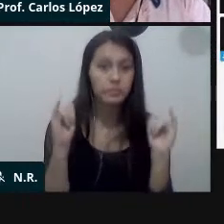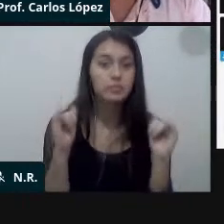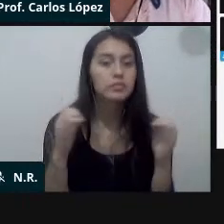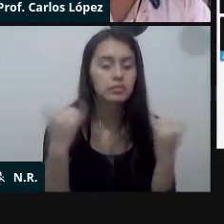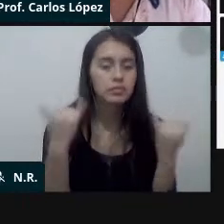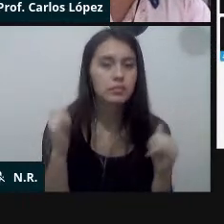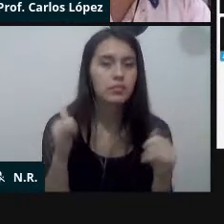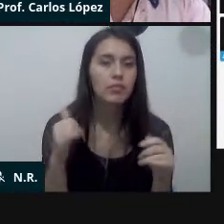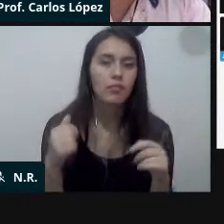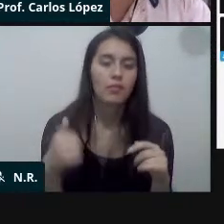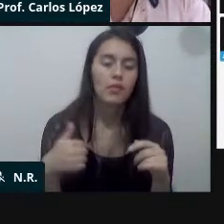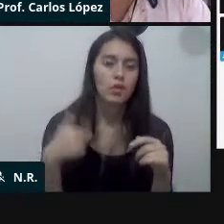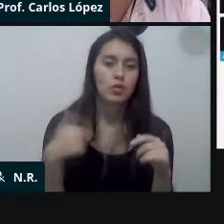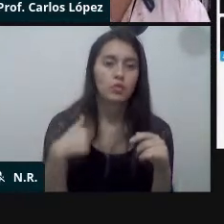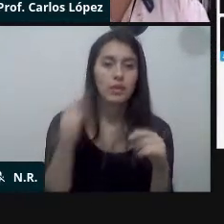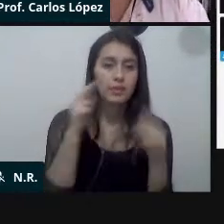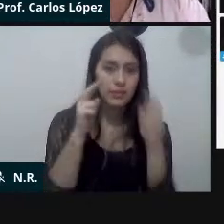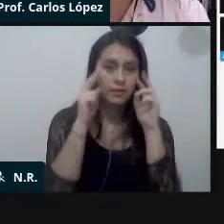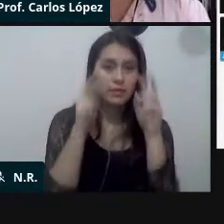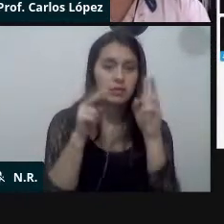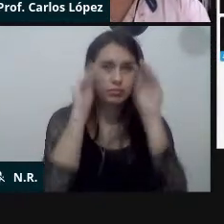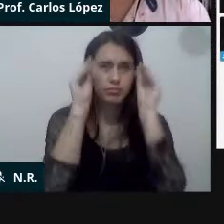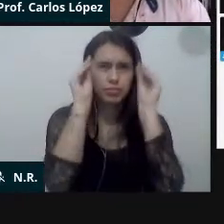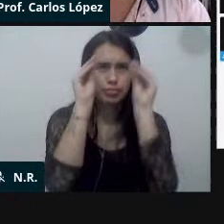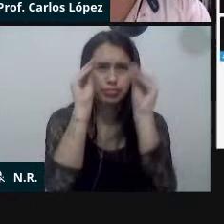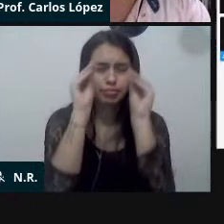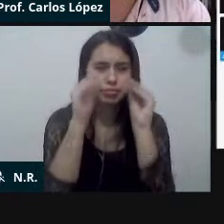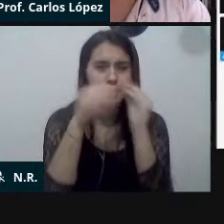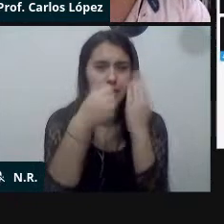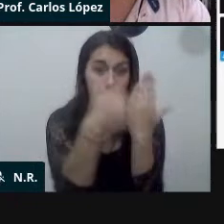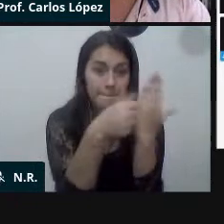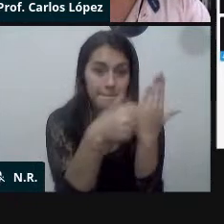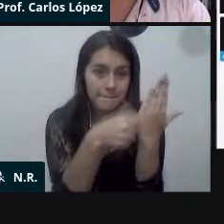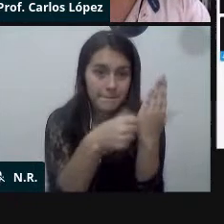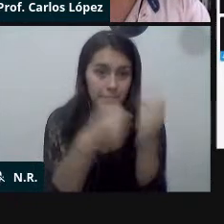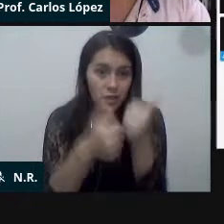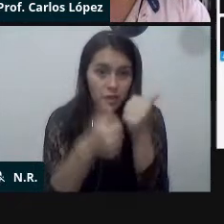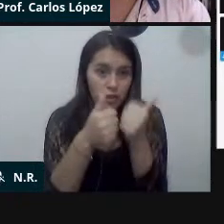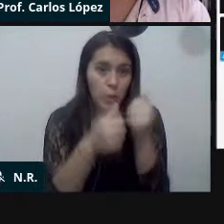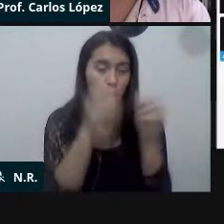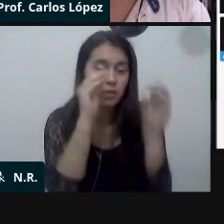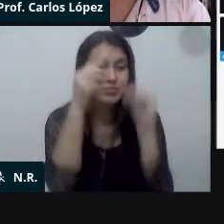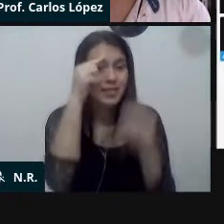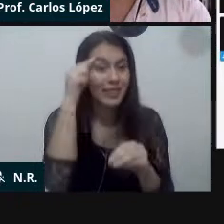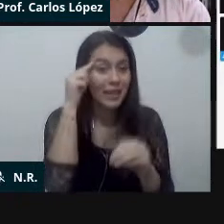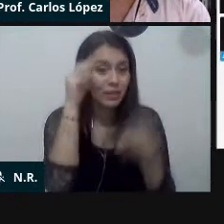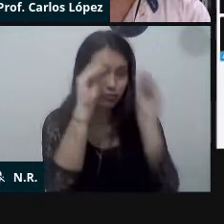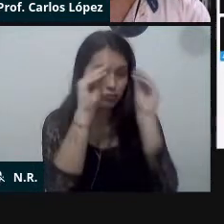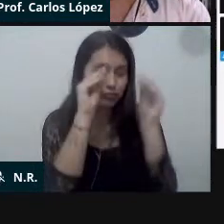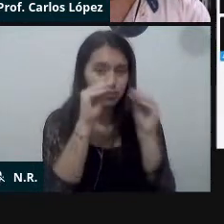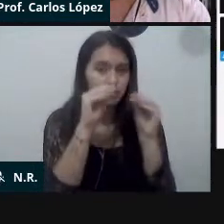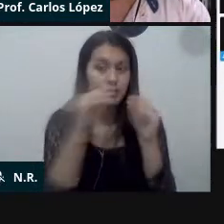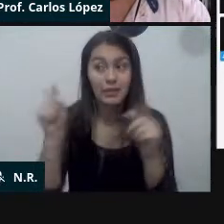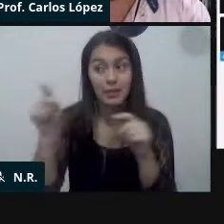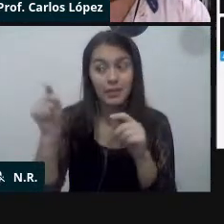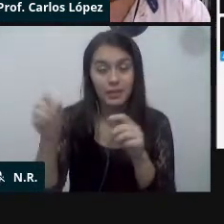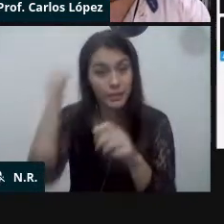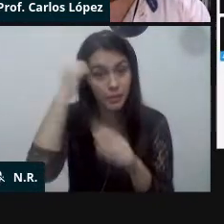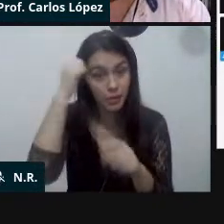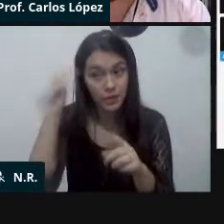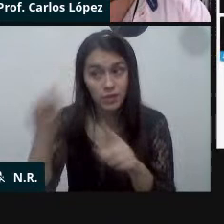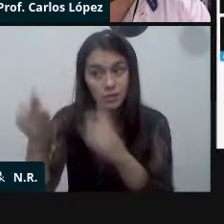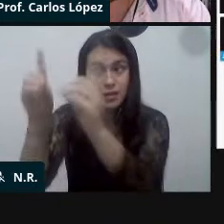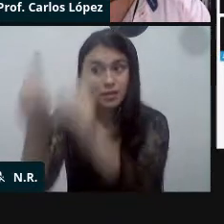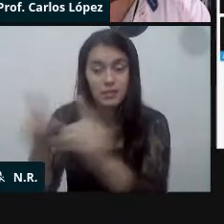este caso, ustedes están viendo que el administrador me acaba de aceptar mi compartida de pantalla desde